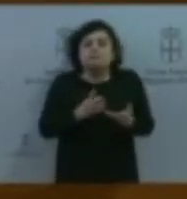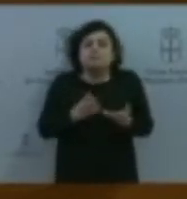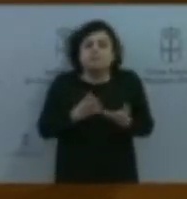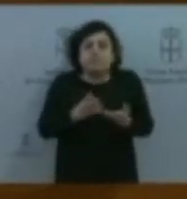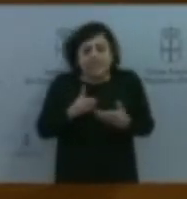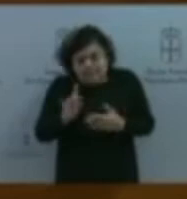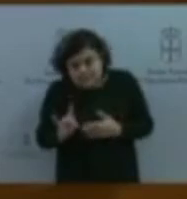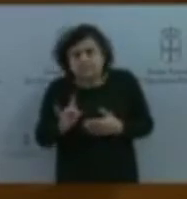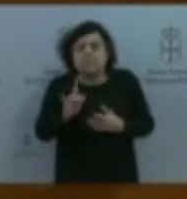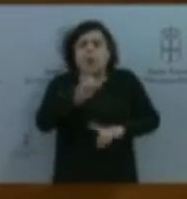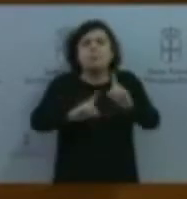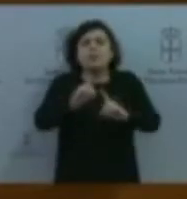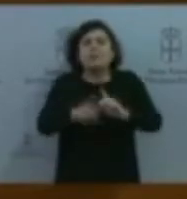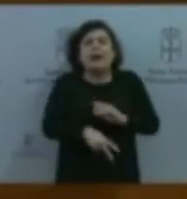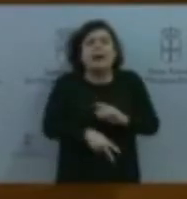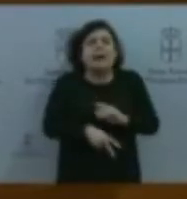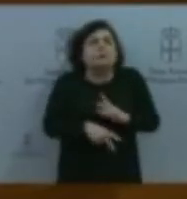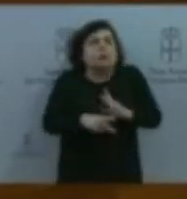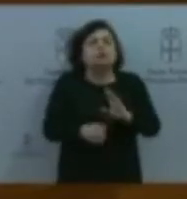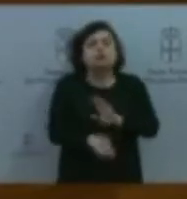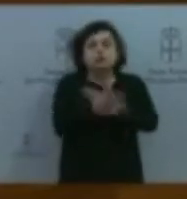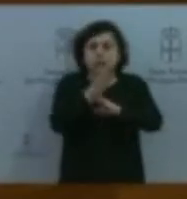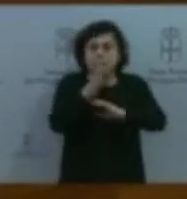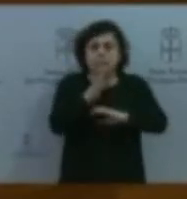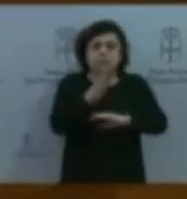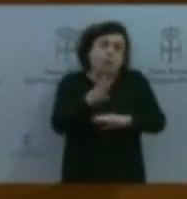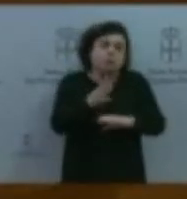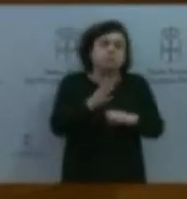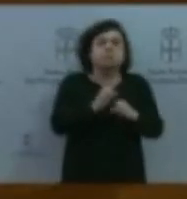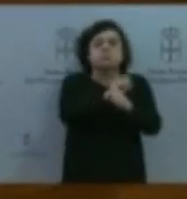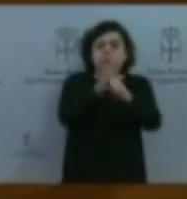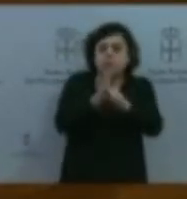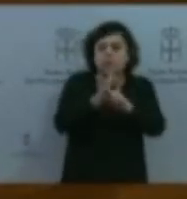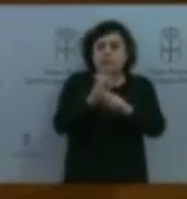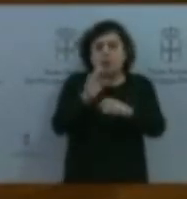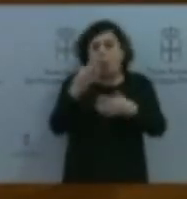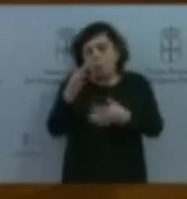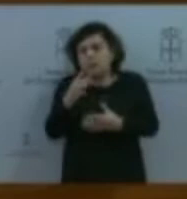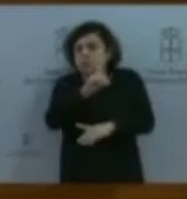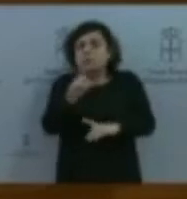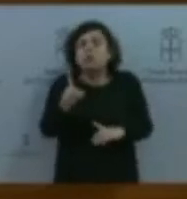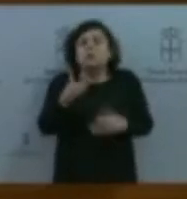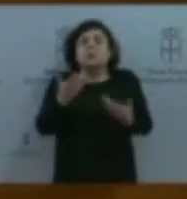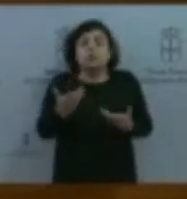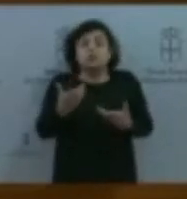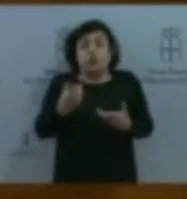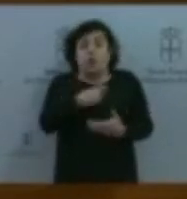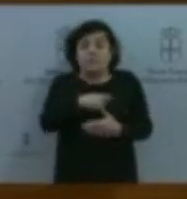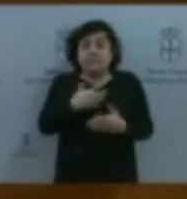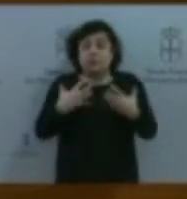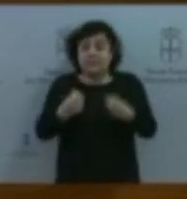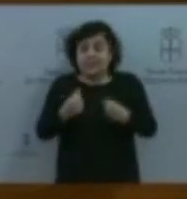solamente por la pandemia. Cuando estábamos en la Comisión de Salud en el mes de enero, estábamos hablando de que había 10 días de